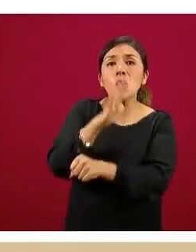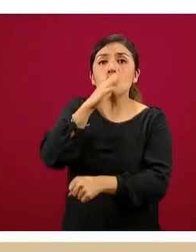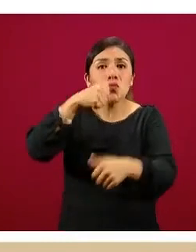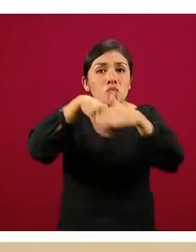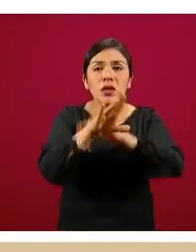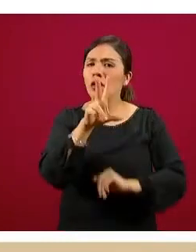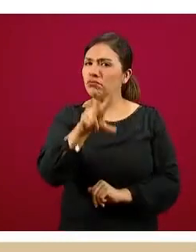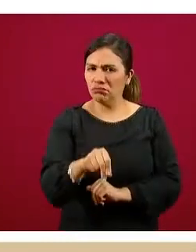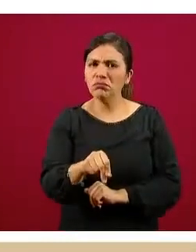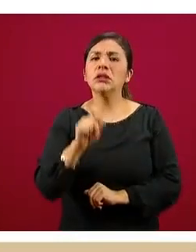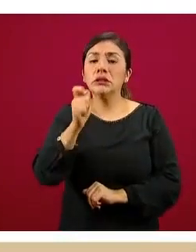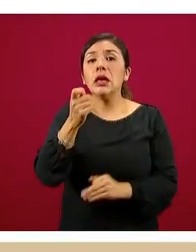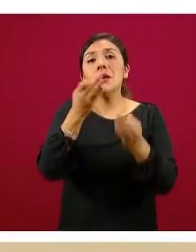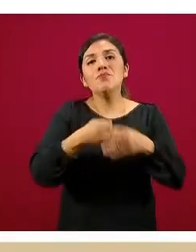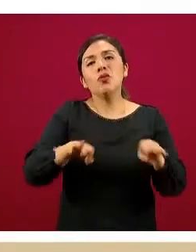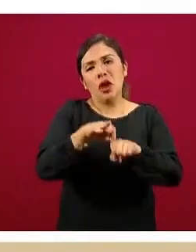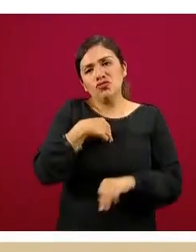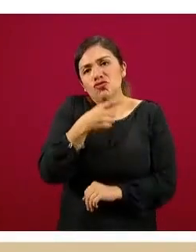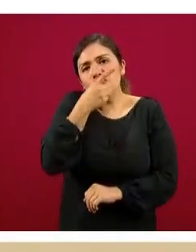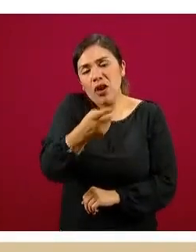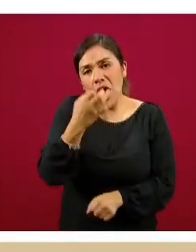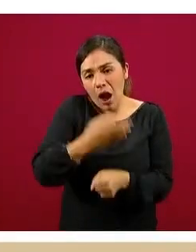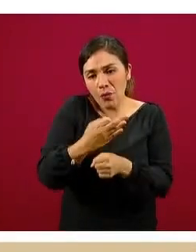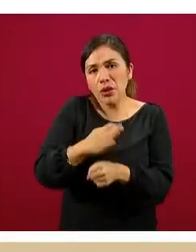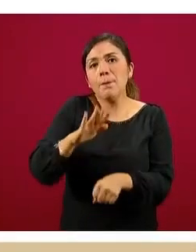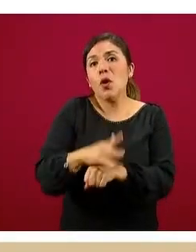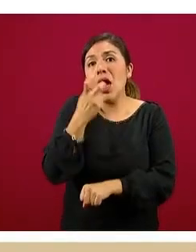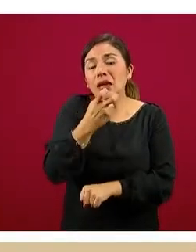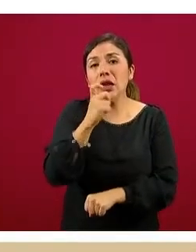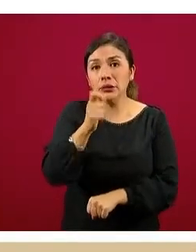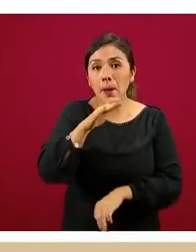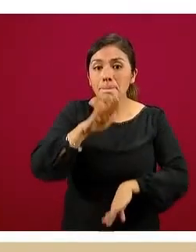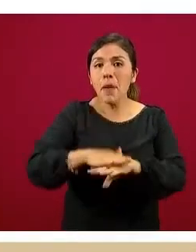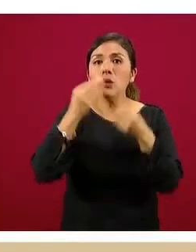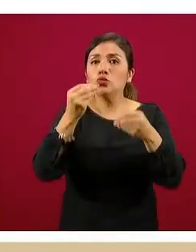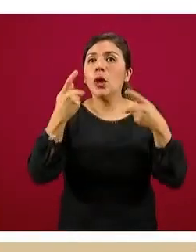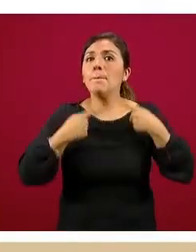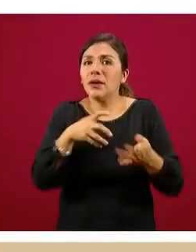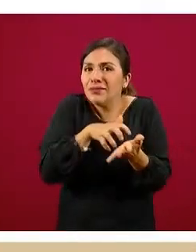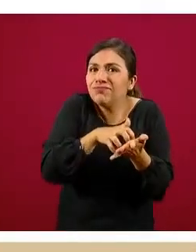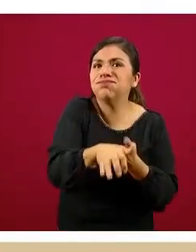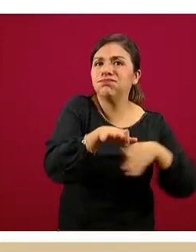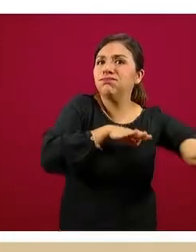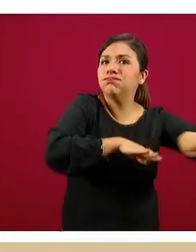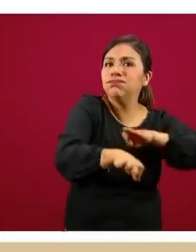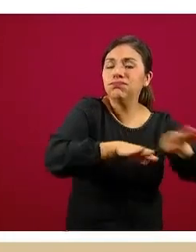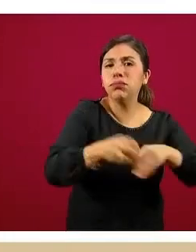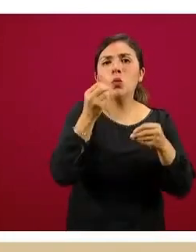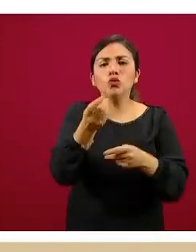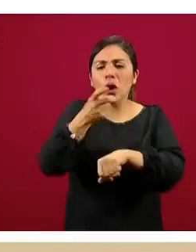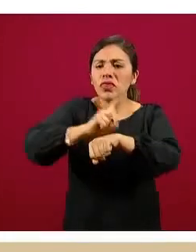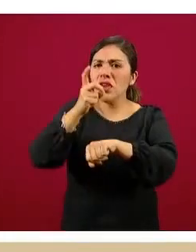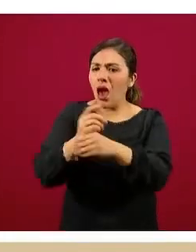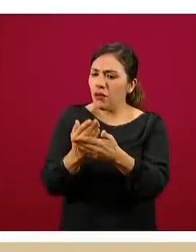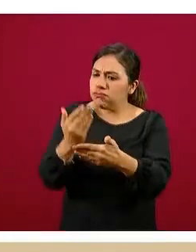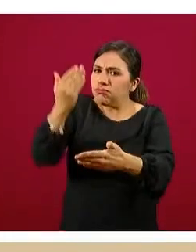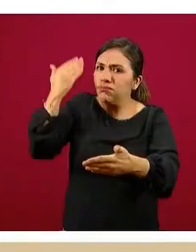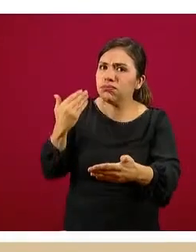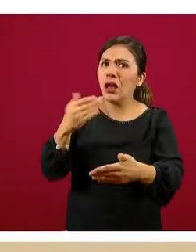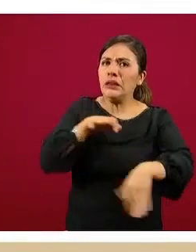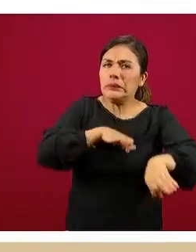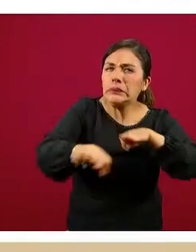y para nosotros era importante comentarlo porque esto implica a mucha gente trabajando a mucha gente que ya lleva muchos días en